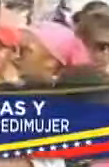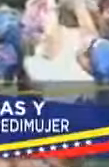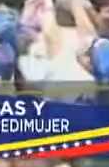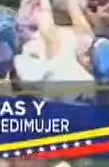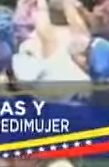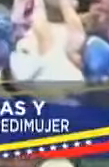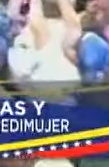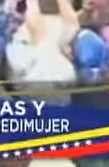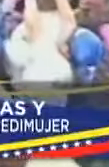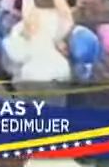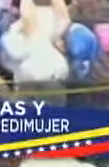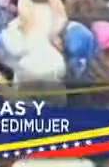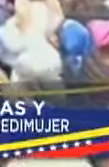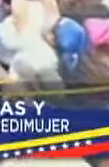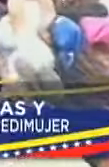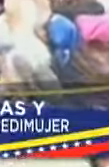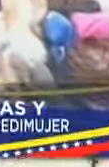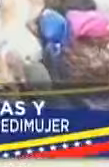Saludo.